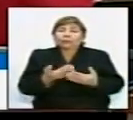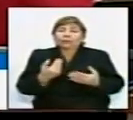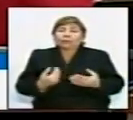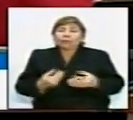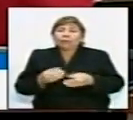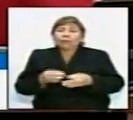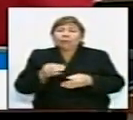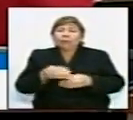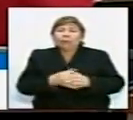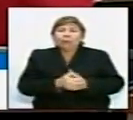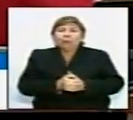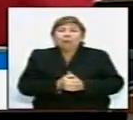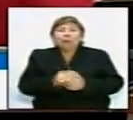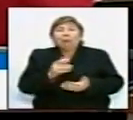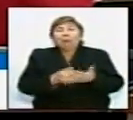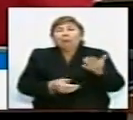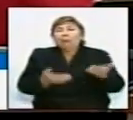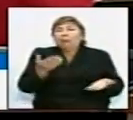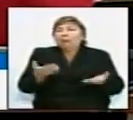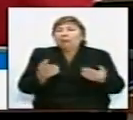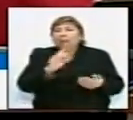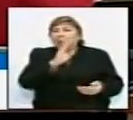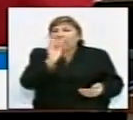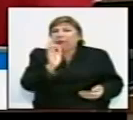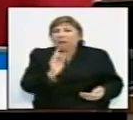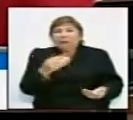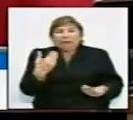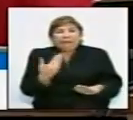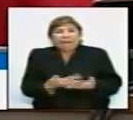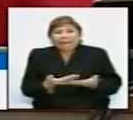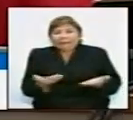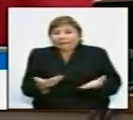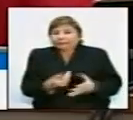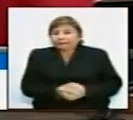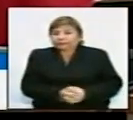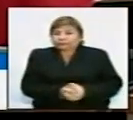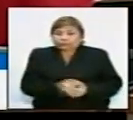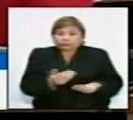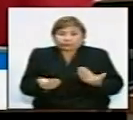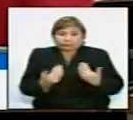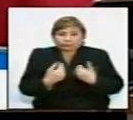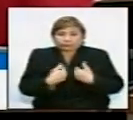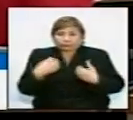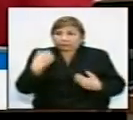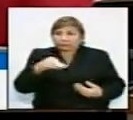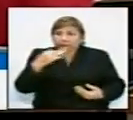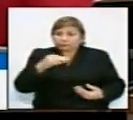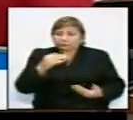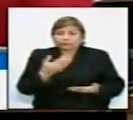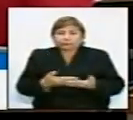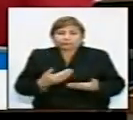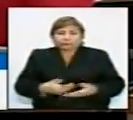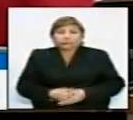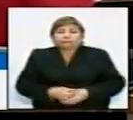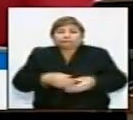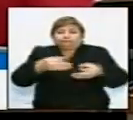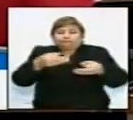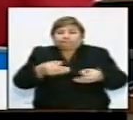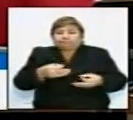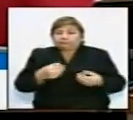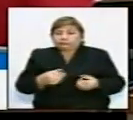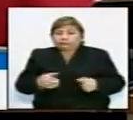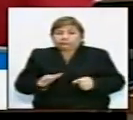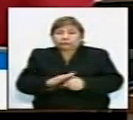yo, que quizás nunca hemos llegado. Es probable que tengamos, como siempre, algunos casos excepcionales que no